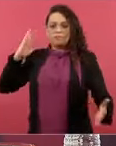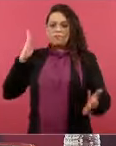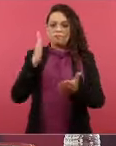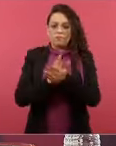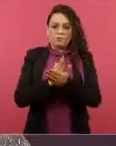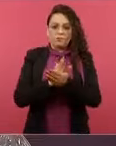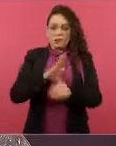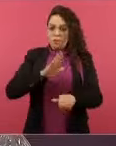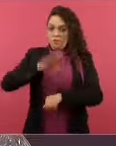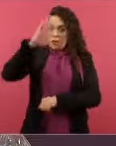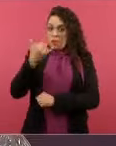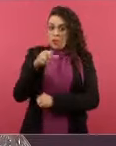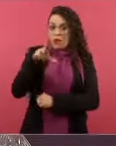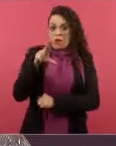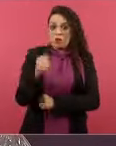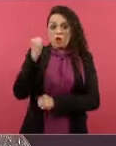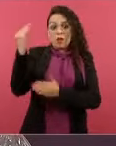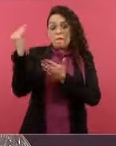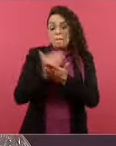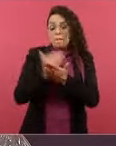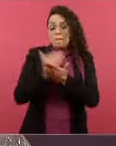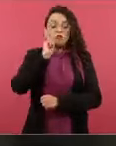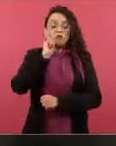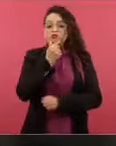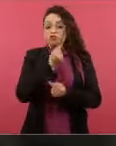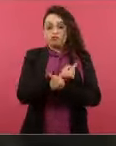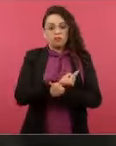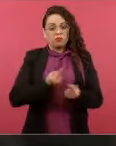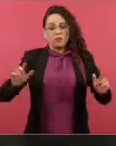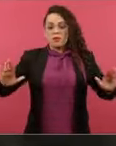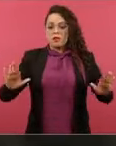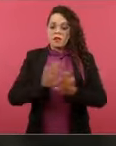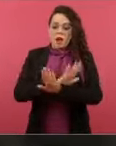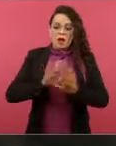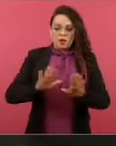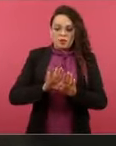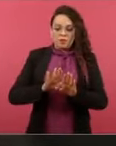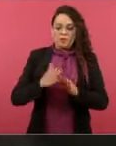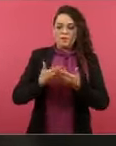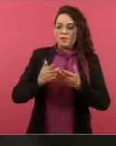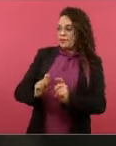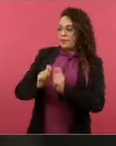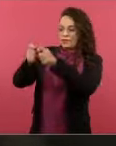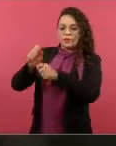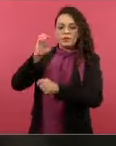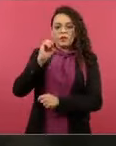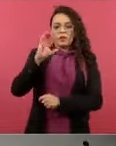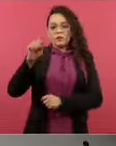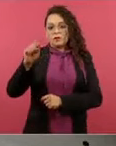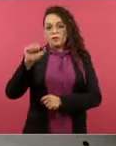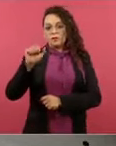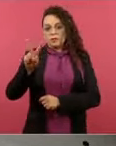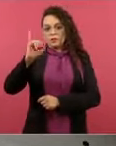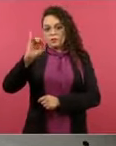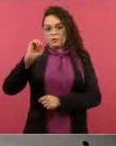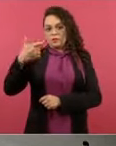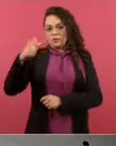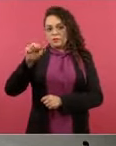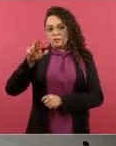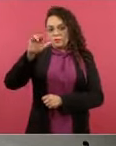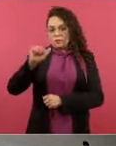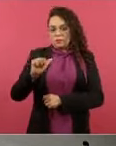mucho menos para mujeres y niñas. Le damos la palabra a Octavio García, por favor. Gracias, secretaria. Buenas tardes.